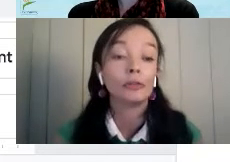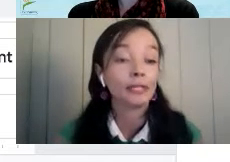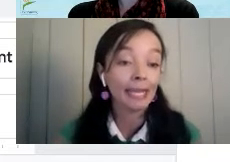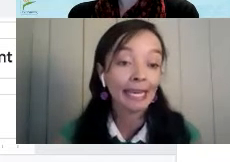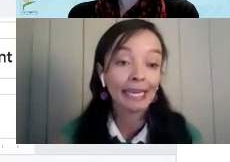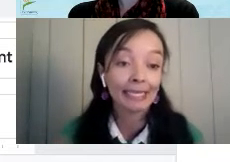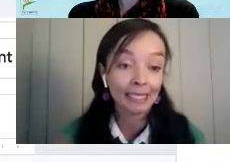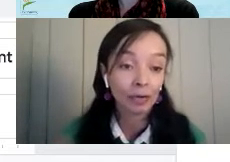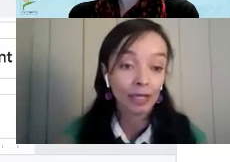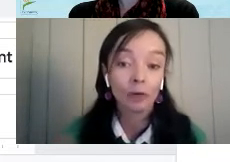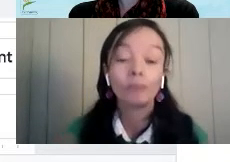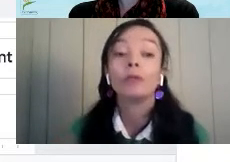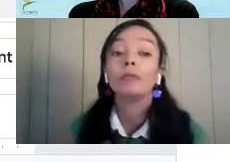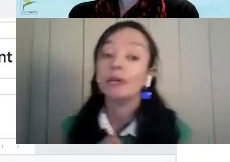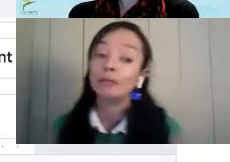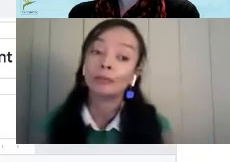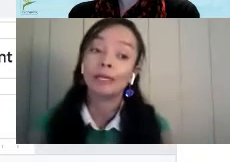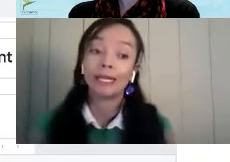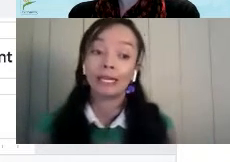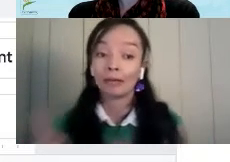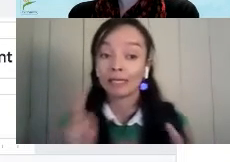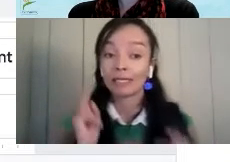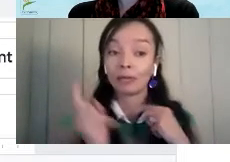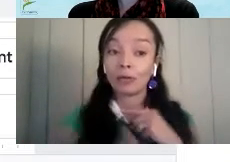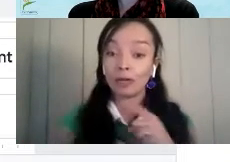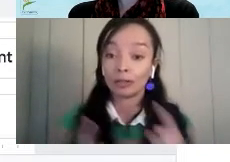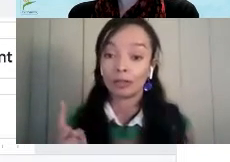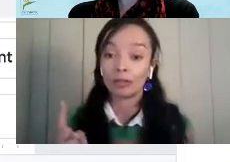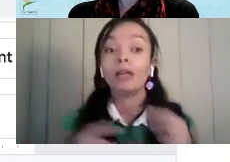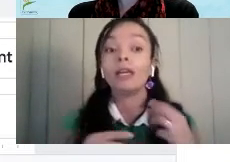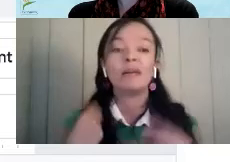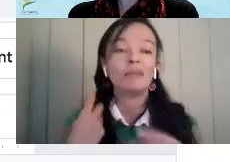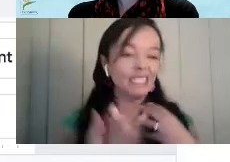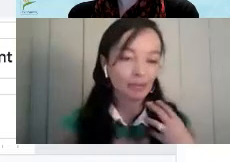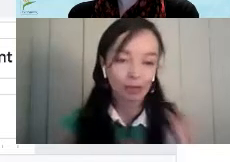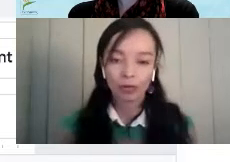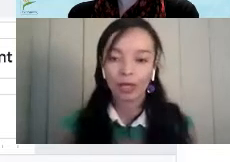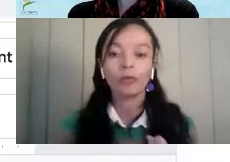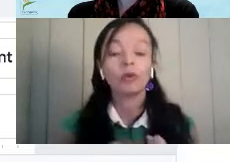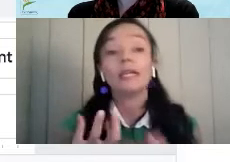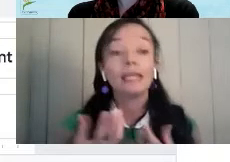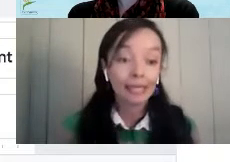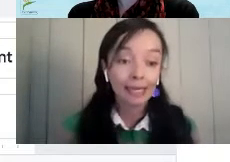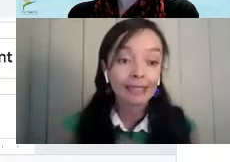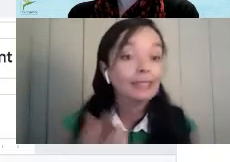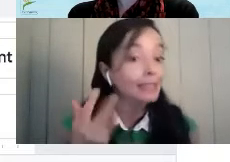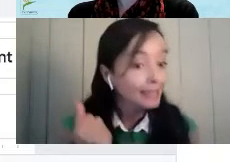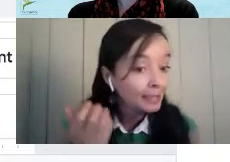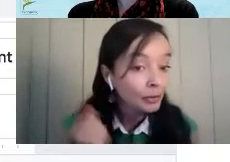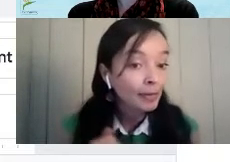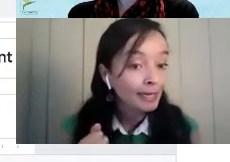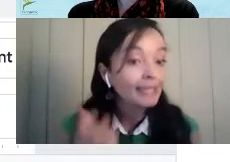Entonces, en este video podemos ver que la mamá tiene una conexión. La mamá le está preguntando. ¿Qué quieres?